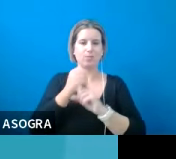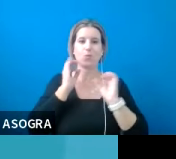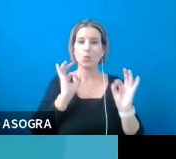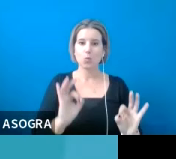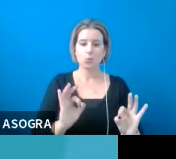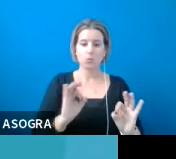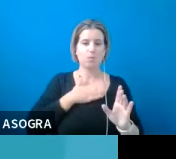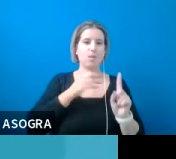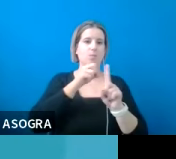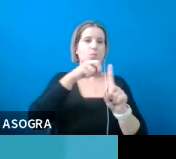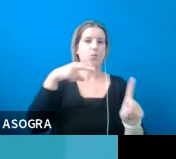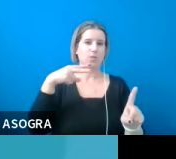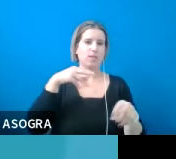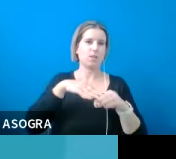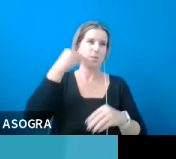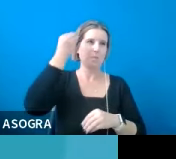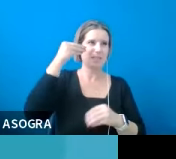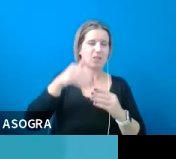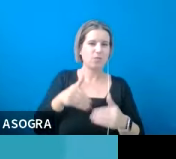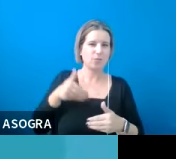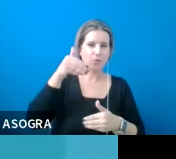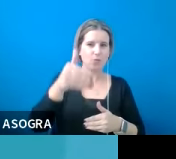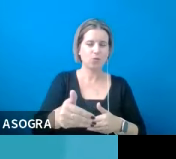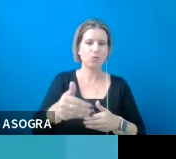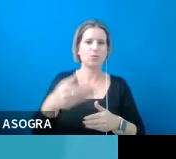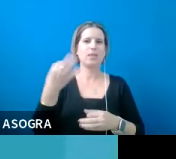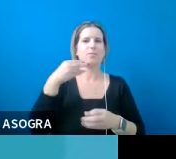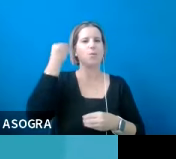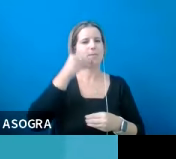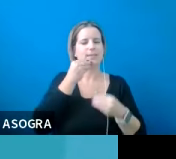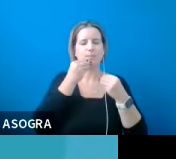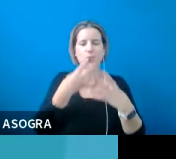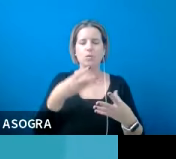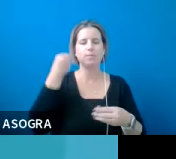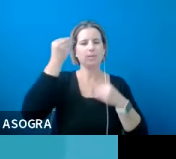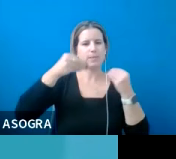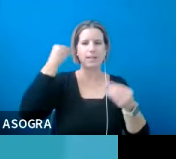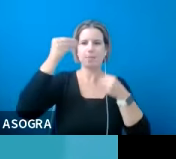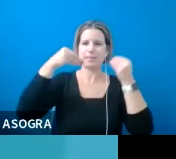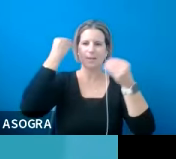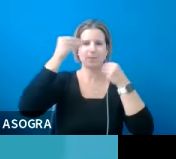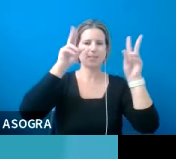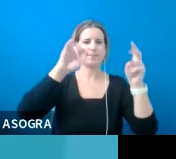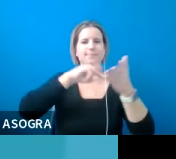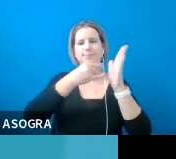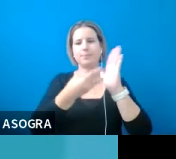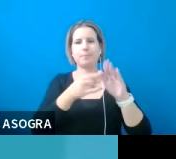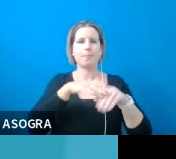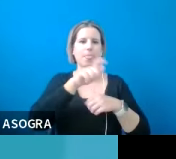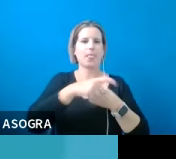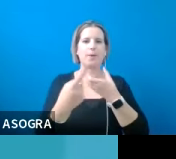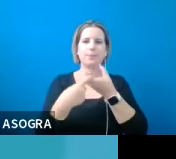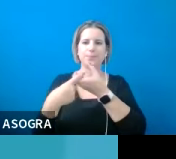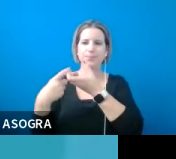desde mi punto de vista pensando en el futuro debemos pensar muy mucho en metodologías participativas en